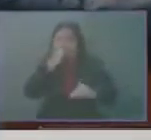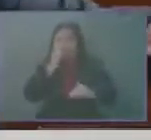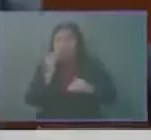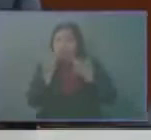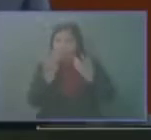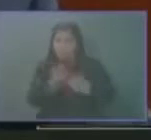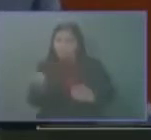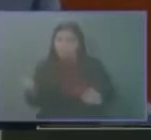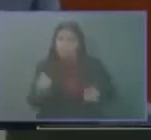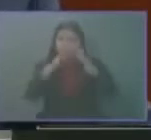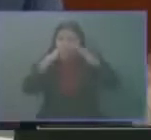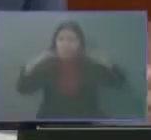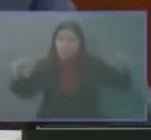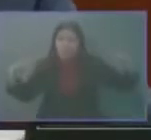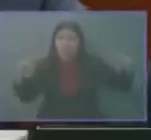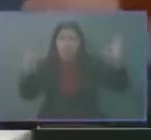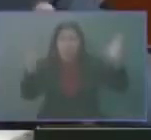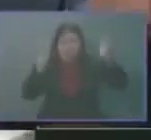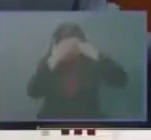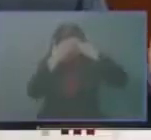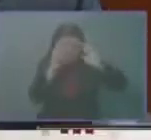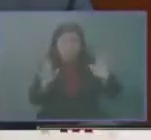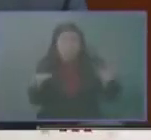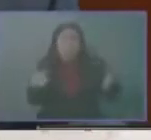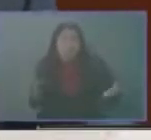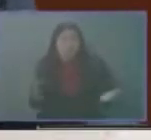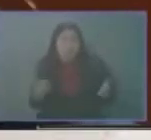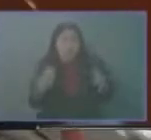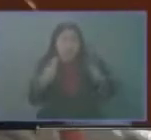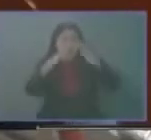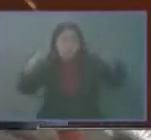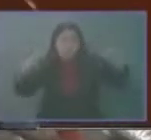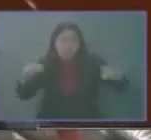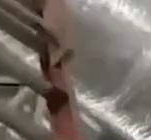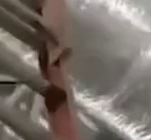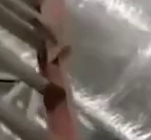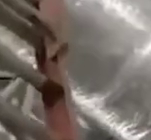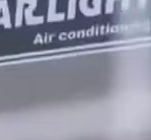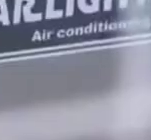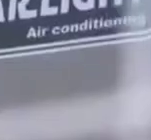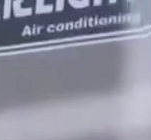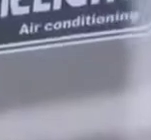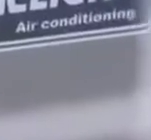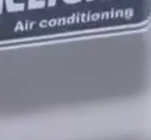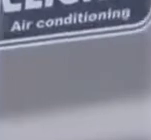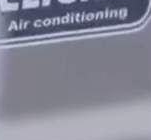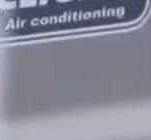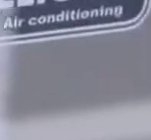separadores de lona. Pues yo no sé cómo un circo puede levantar una carpa en un día.